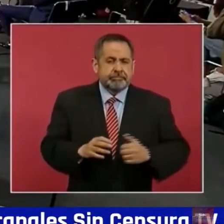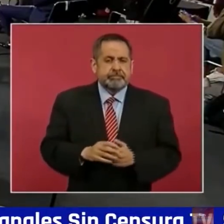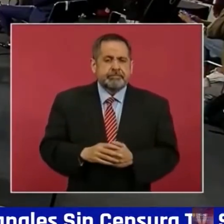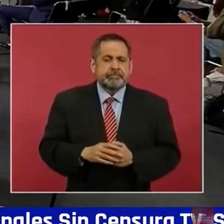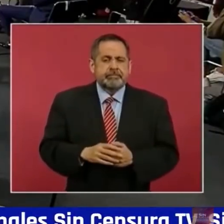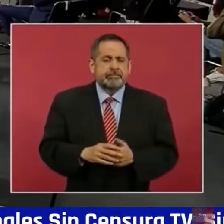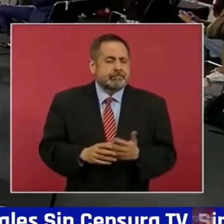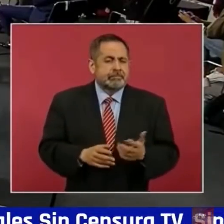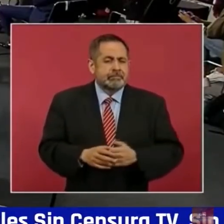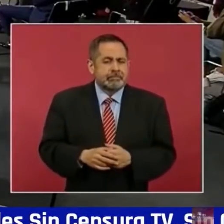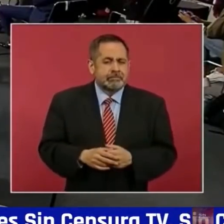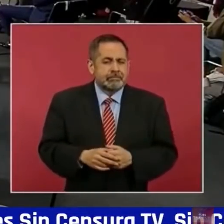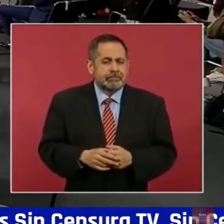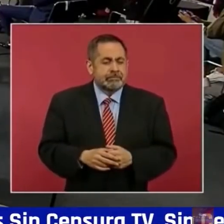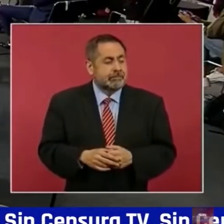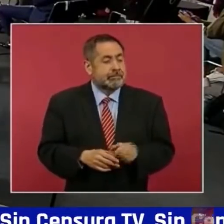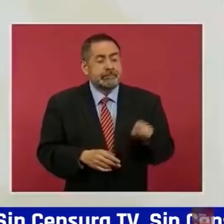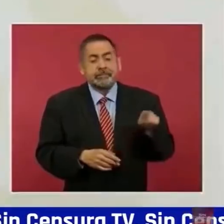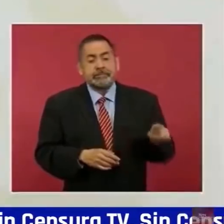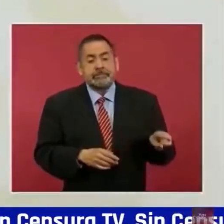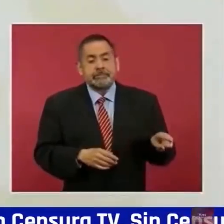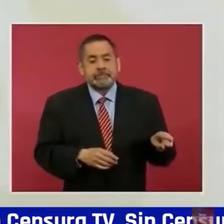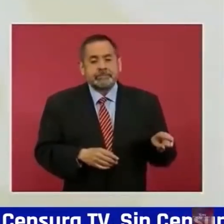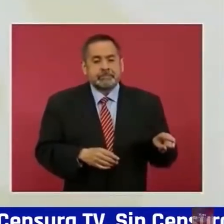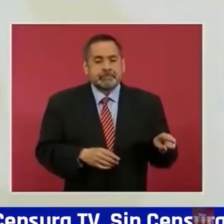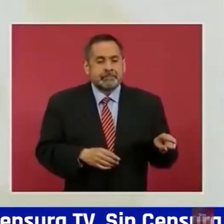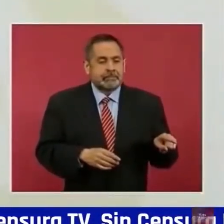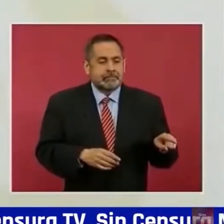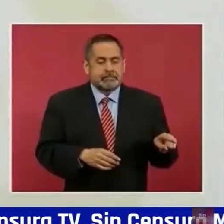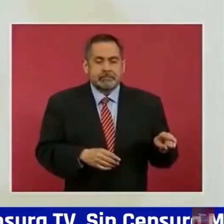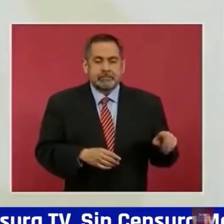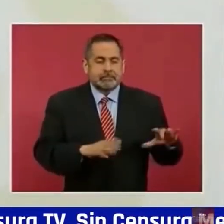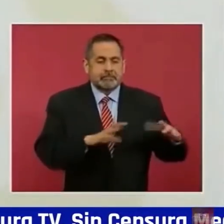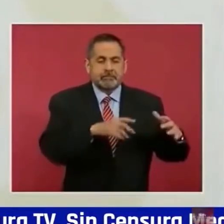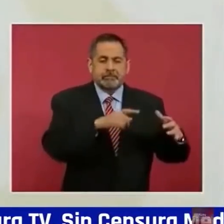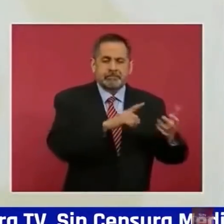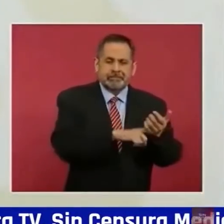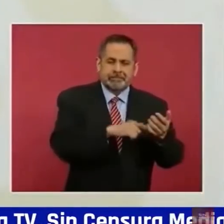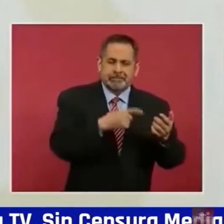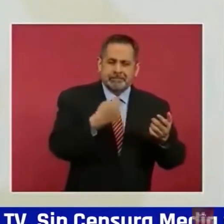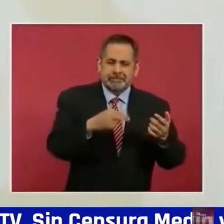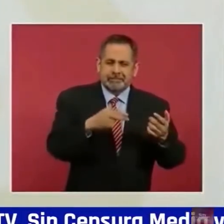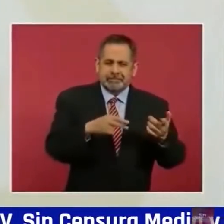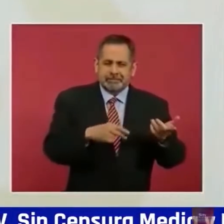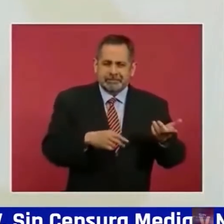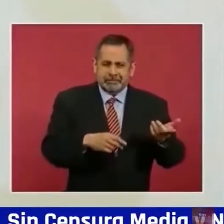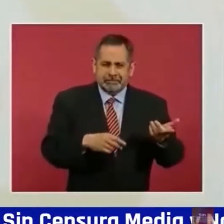pero les llama a la organización, ¿cómo se llama?